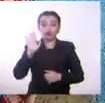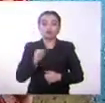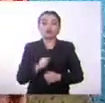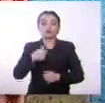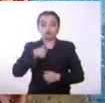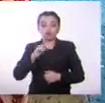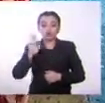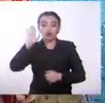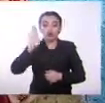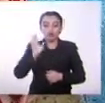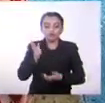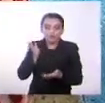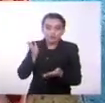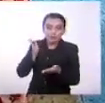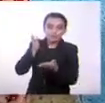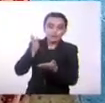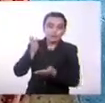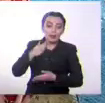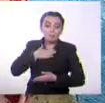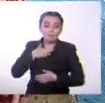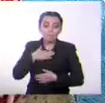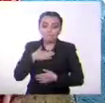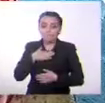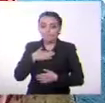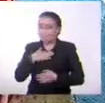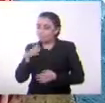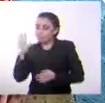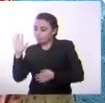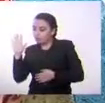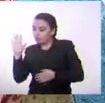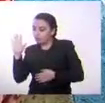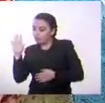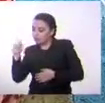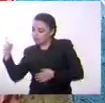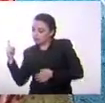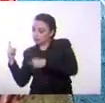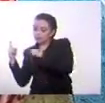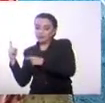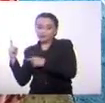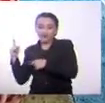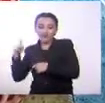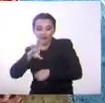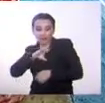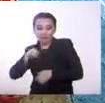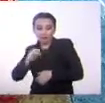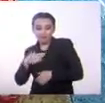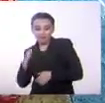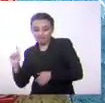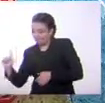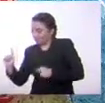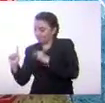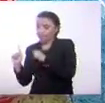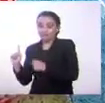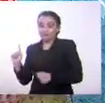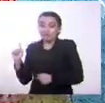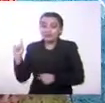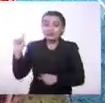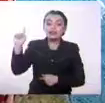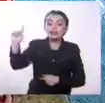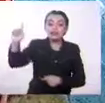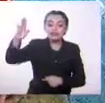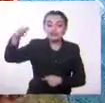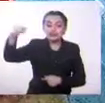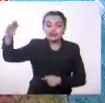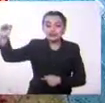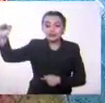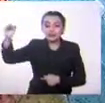Unidos, pues al principio no sabía el idioma, ¿verdad? Entonces le costó bastante trabajo y de hecho para pedir las cosas tenía que